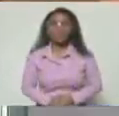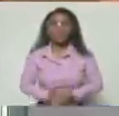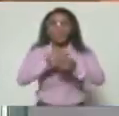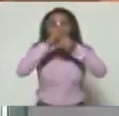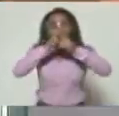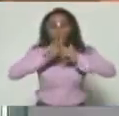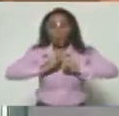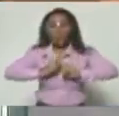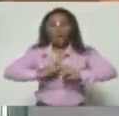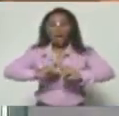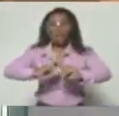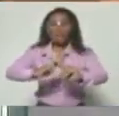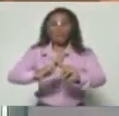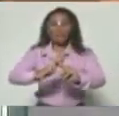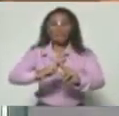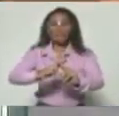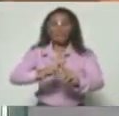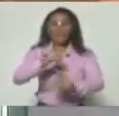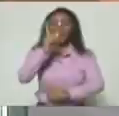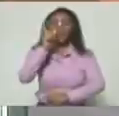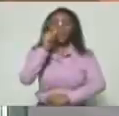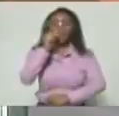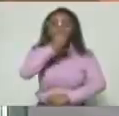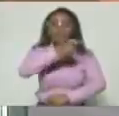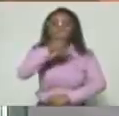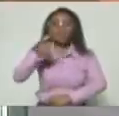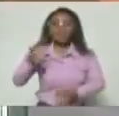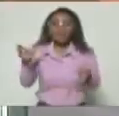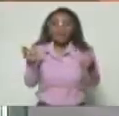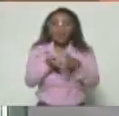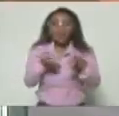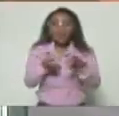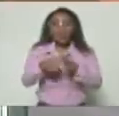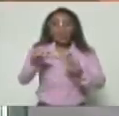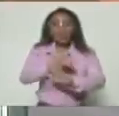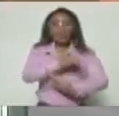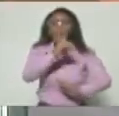honorables miembros del cuerpo